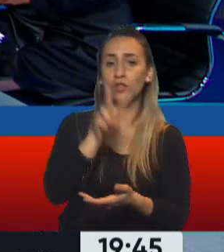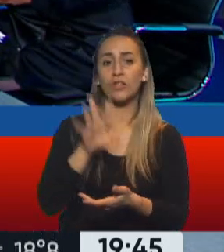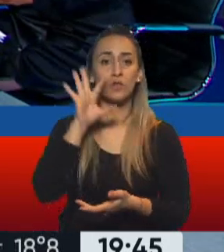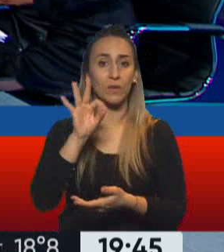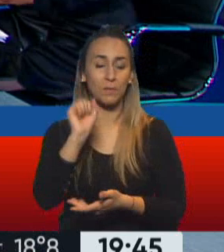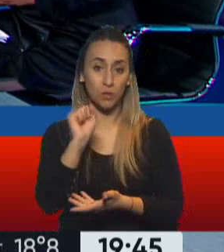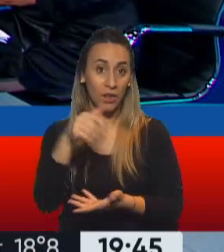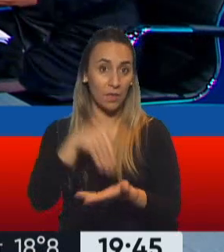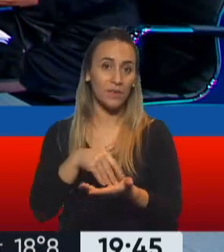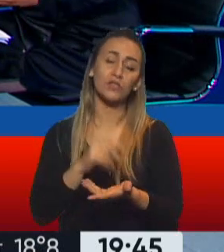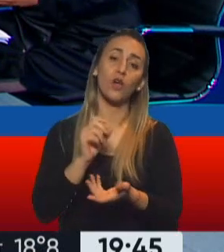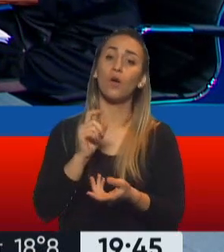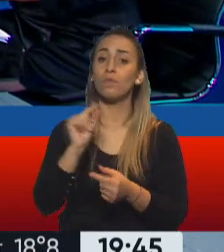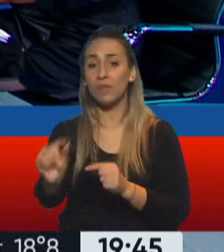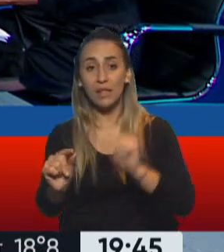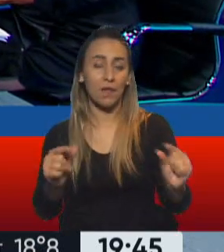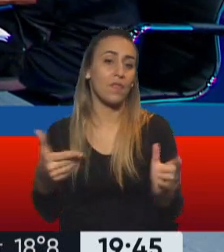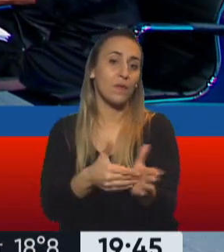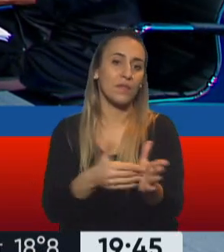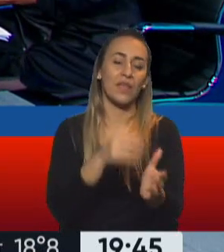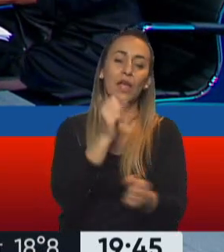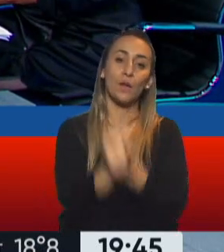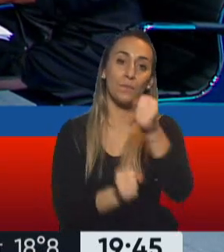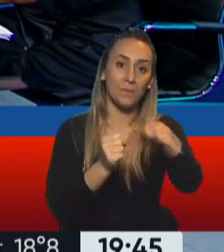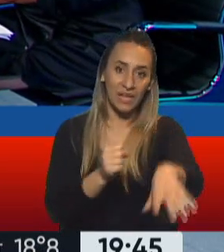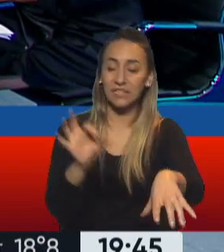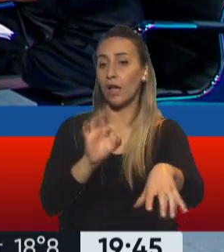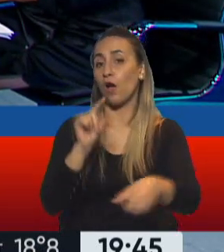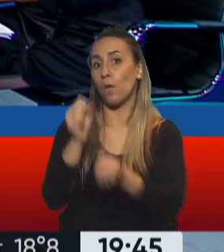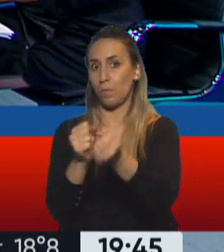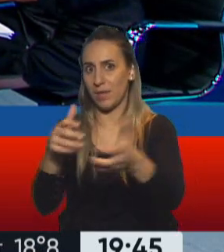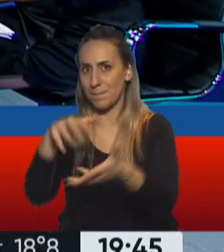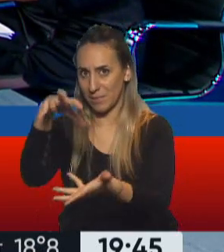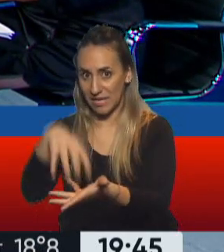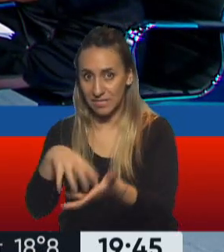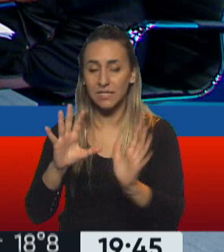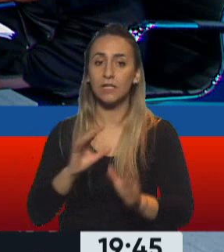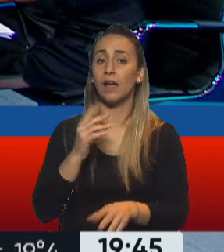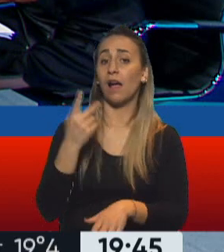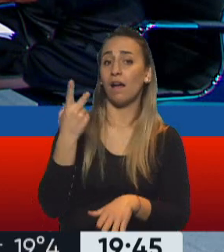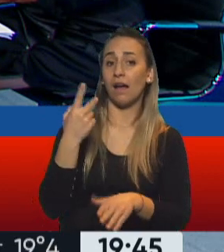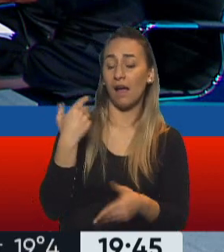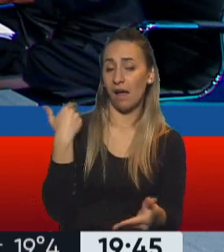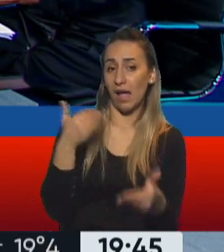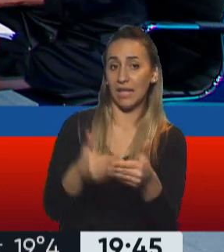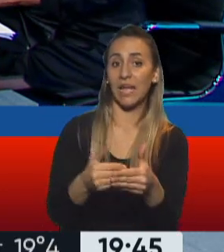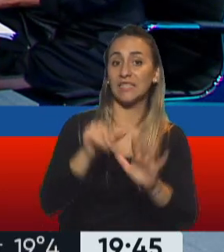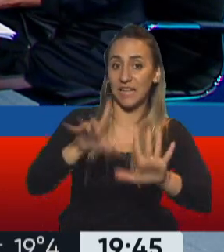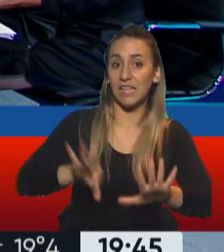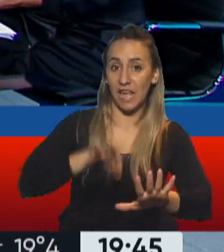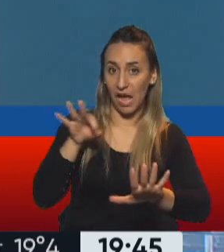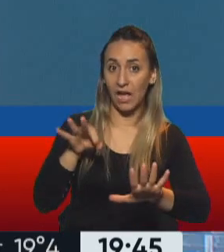que eso en el caso de una pyme y una empresa ya son créditos importantes son plazos de gracia de hasta 7 años de